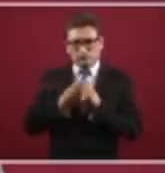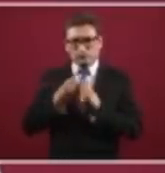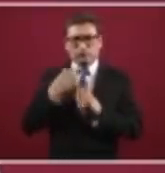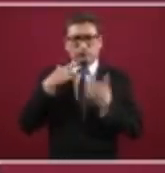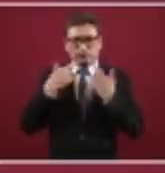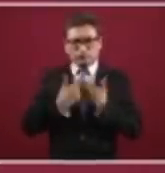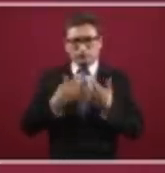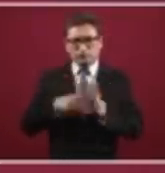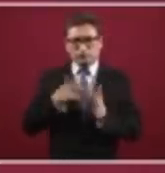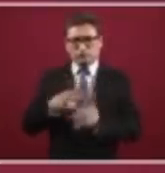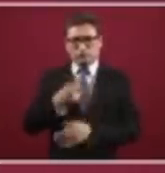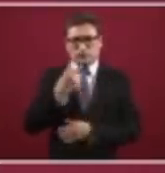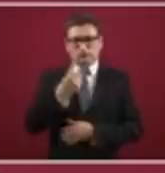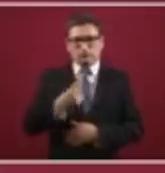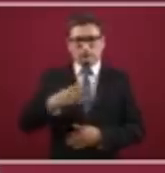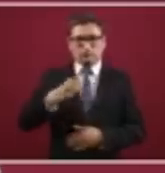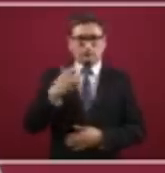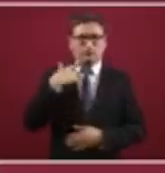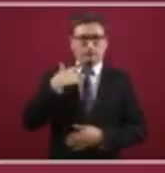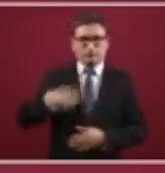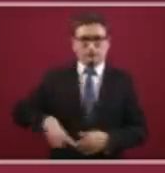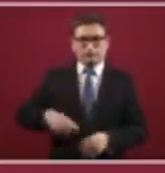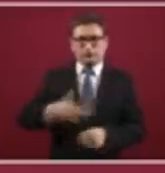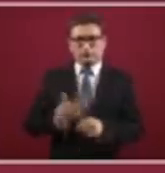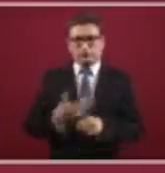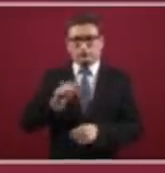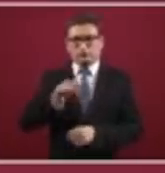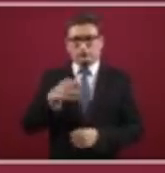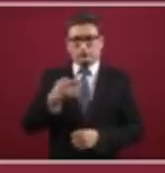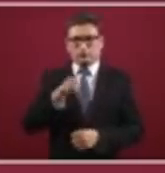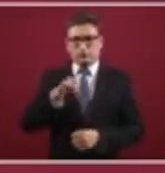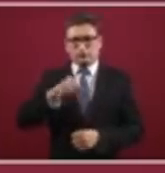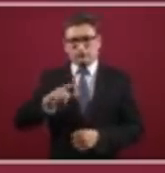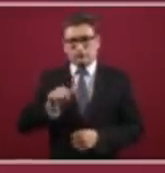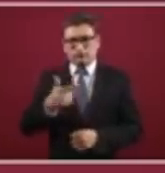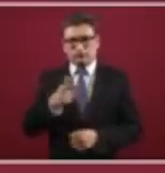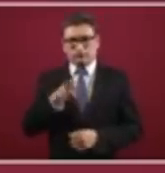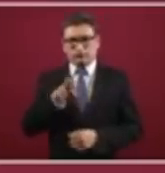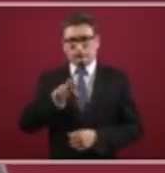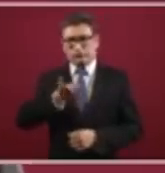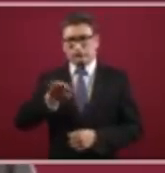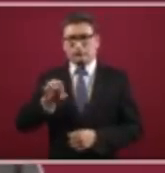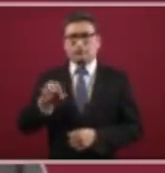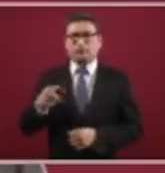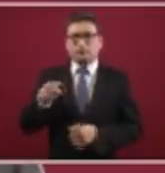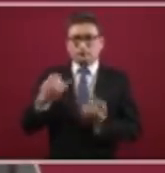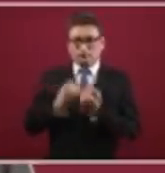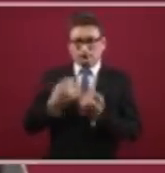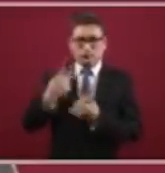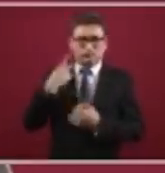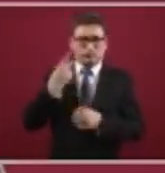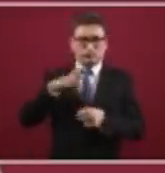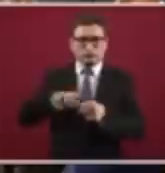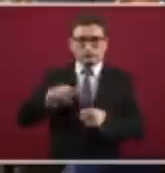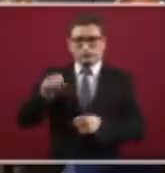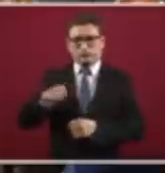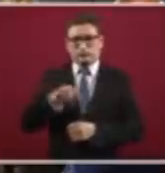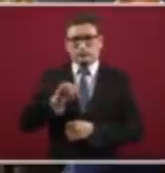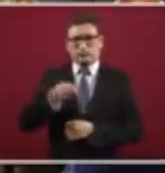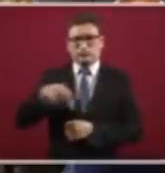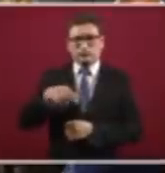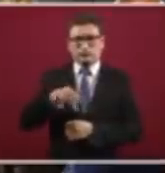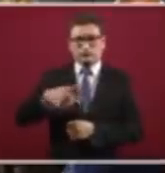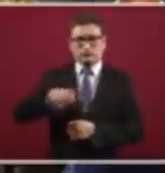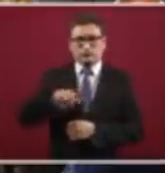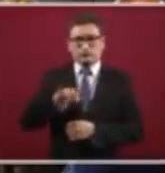trabajo con el gobernador ángel aguirre procurador del estado de guerrero iñaki blanco y con